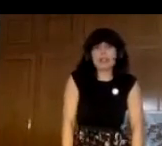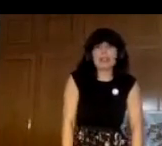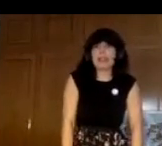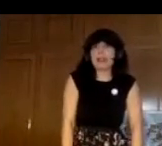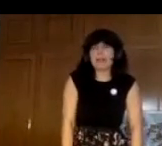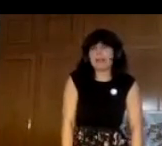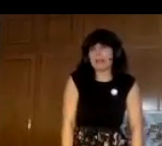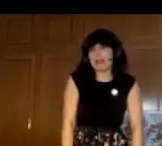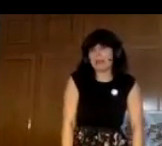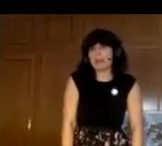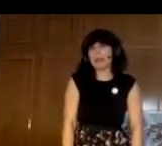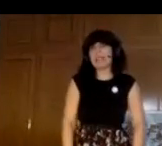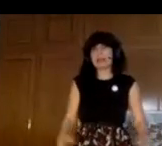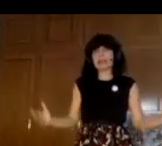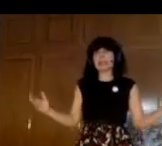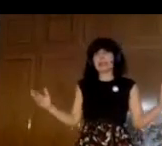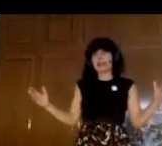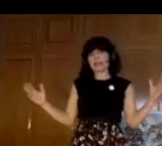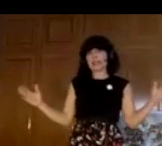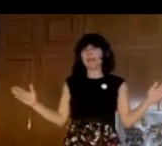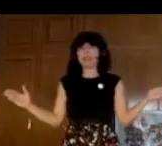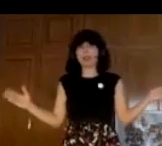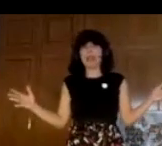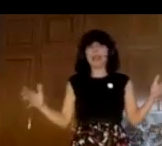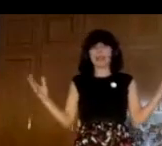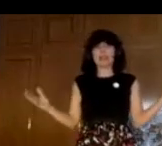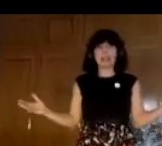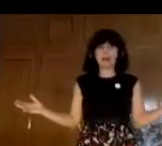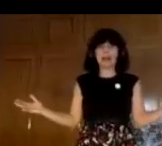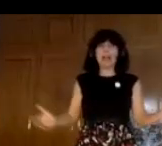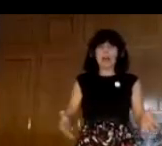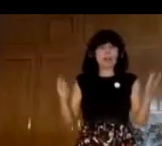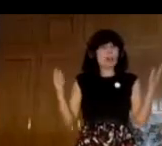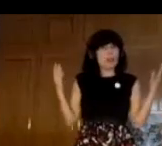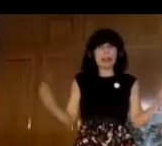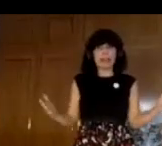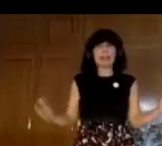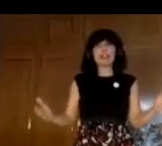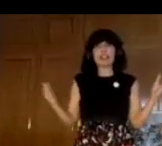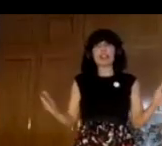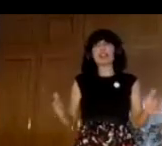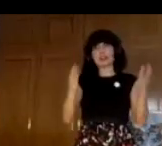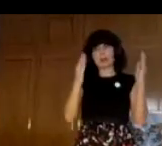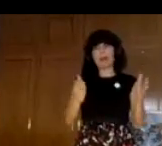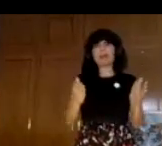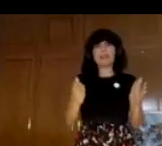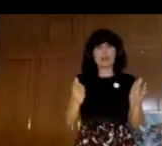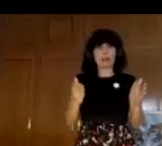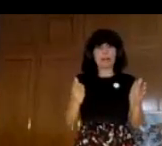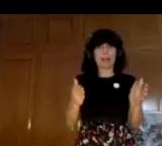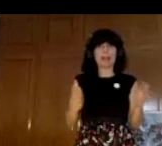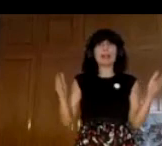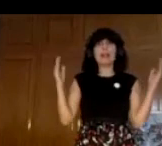destrozar las principales bases de la narrativa social que había hasta ahora, pero de verdad que nosotros hemos probado esa